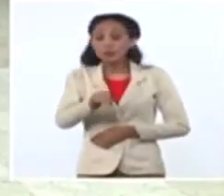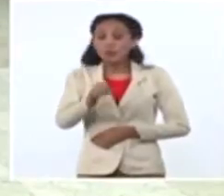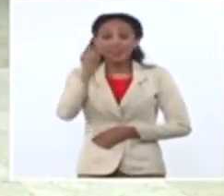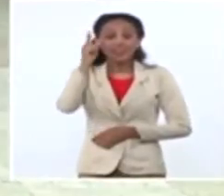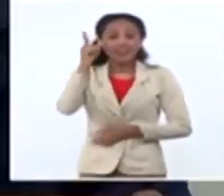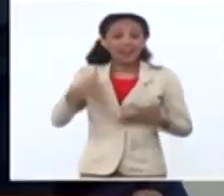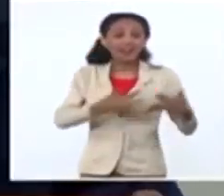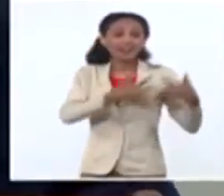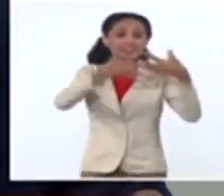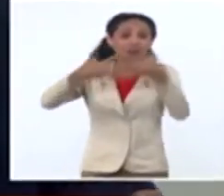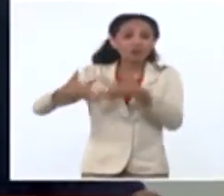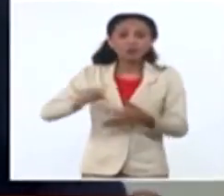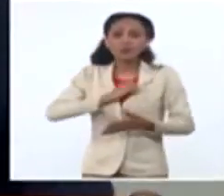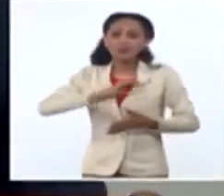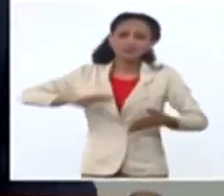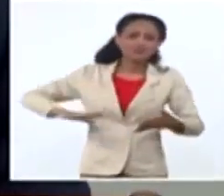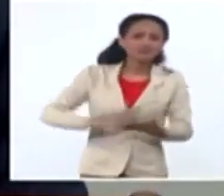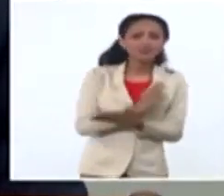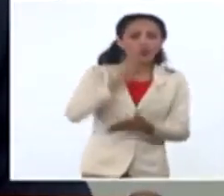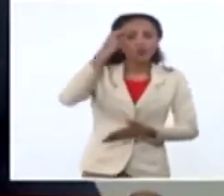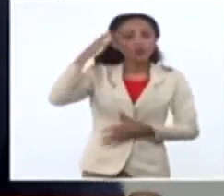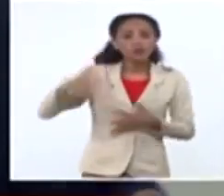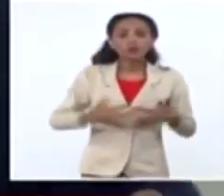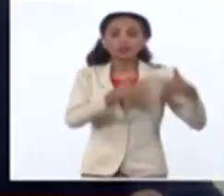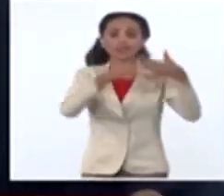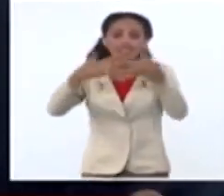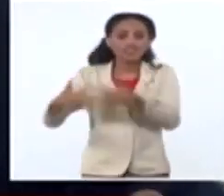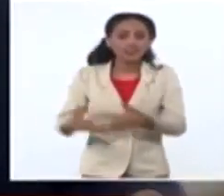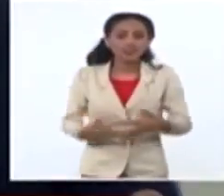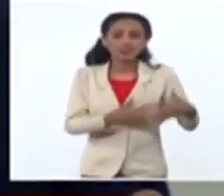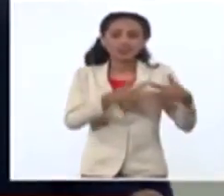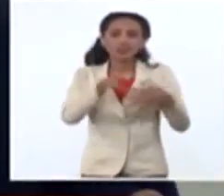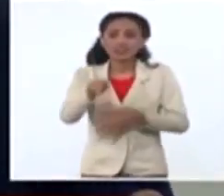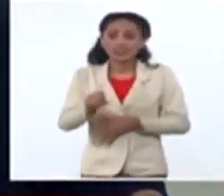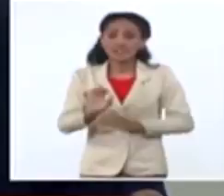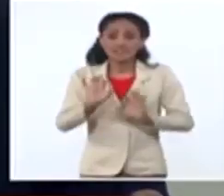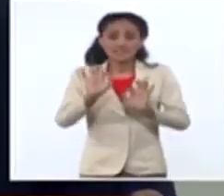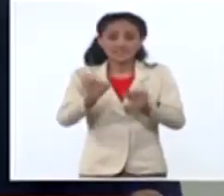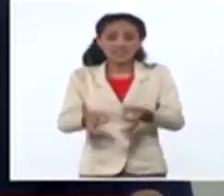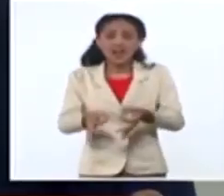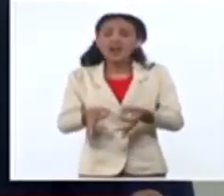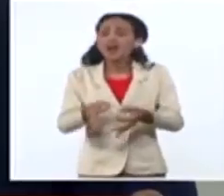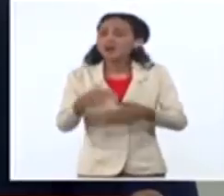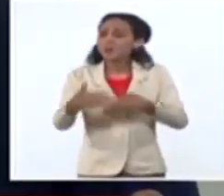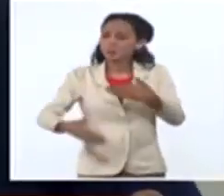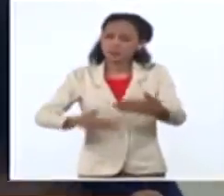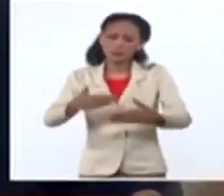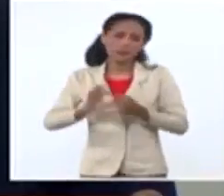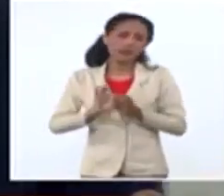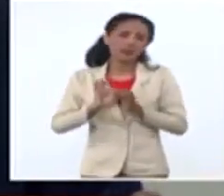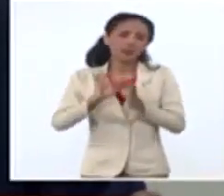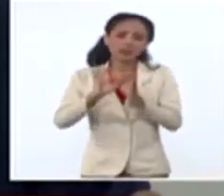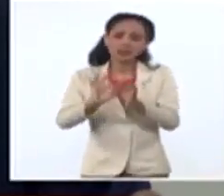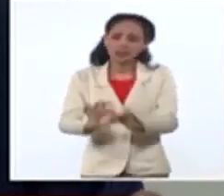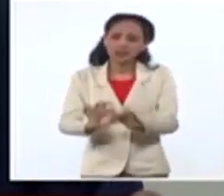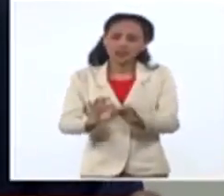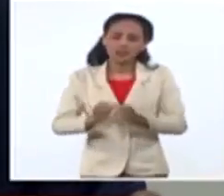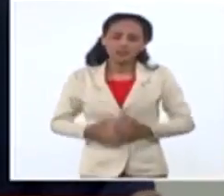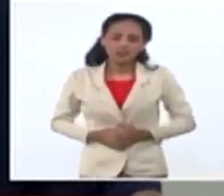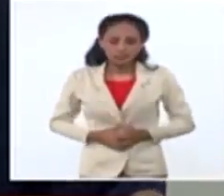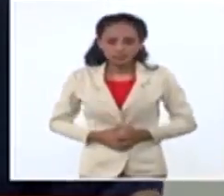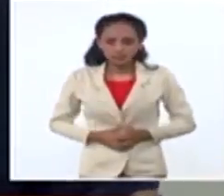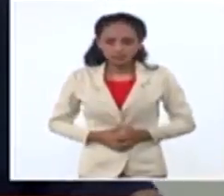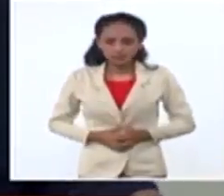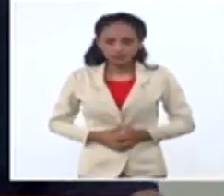Estados Unidos contra Cuba incluyen llamados desaforados, totalmente